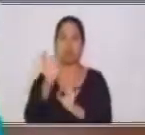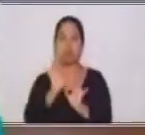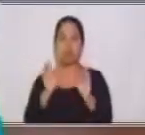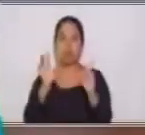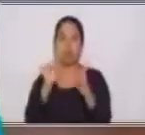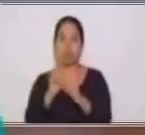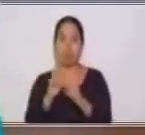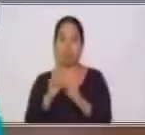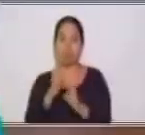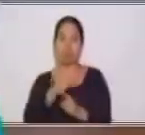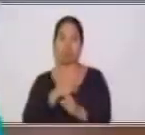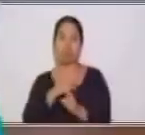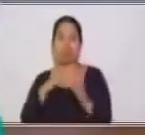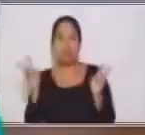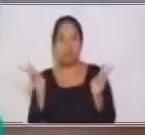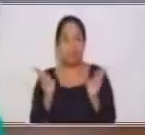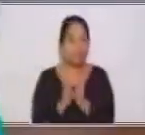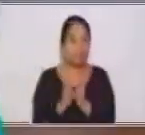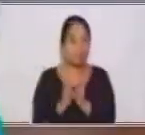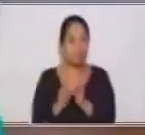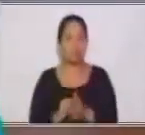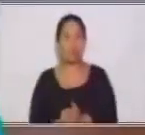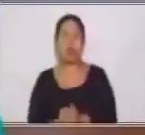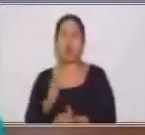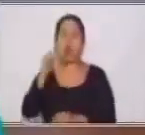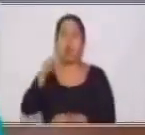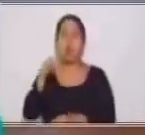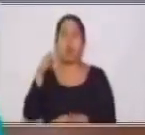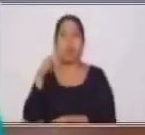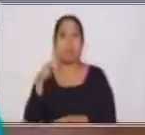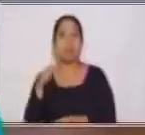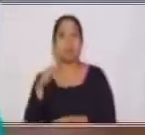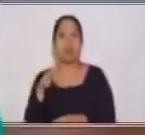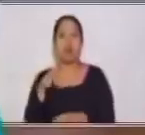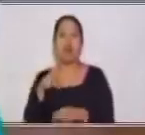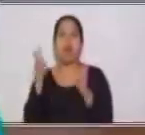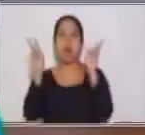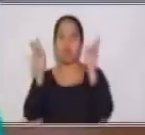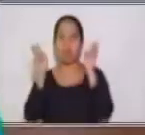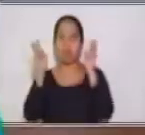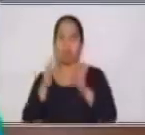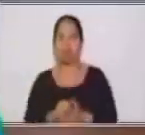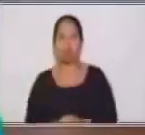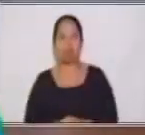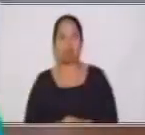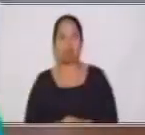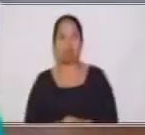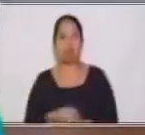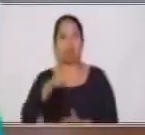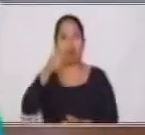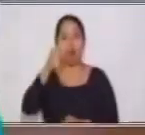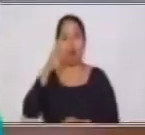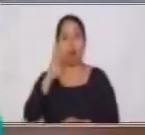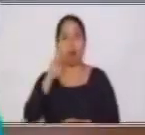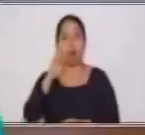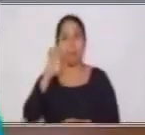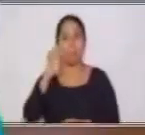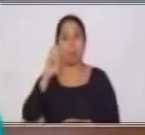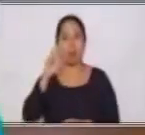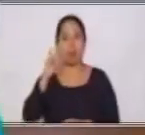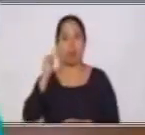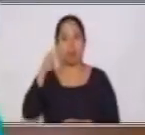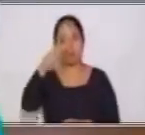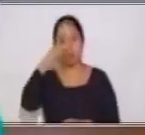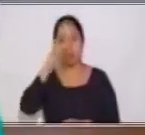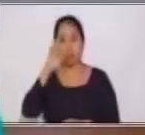palabras que queremos acortar. Hoy vamos a ver o vamos a hablar sobre las abreviaturas,